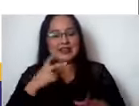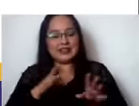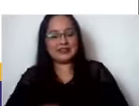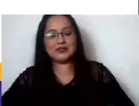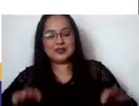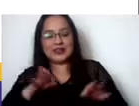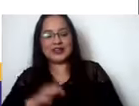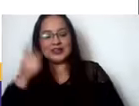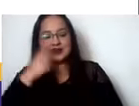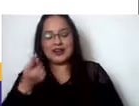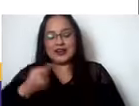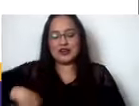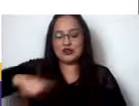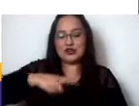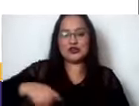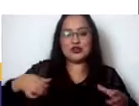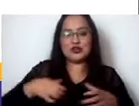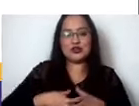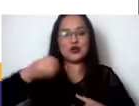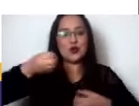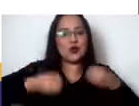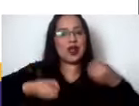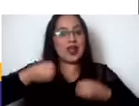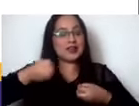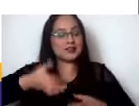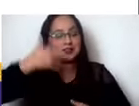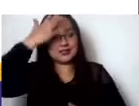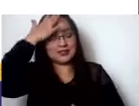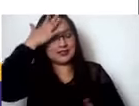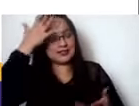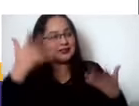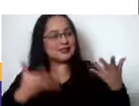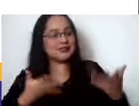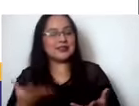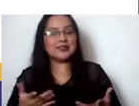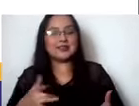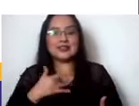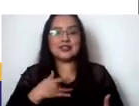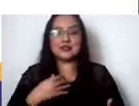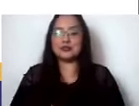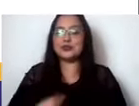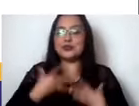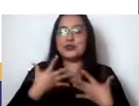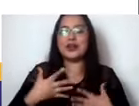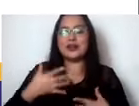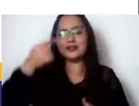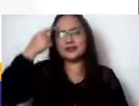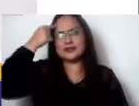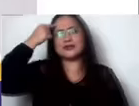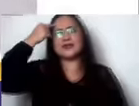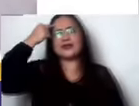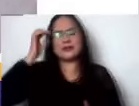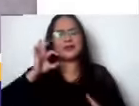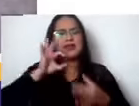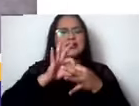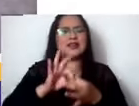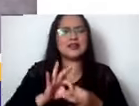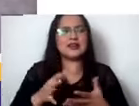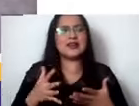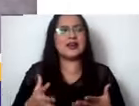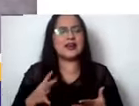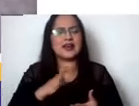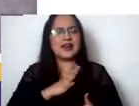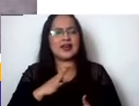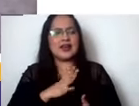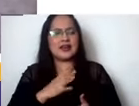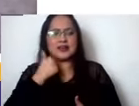las juzgadoras y juzgadoras, me revitalizó tener conciencia, empatía. Te